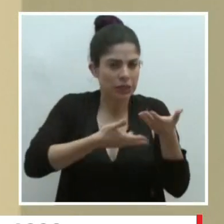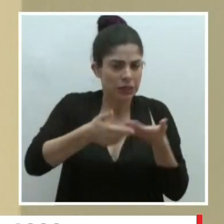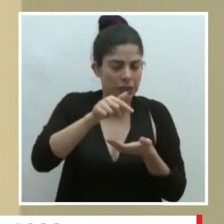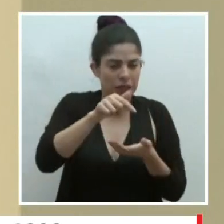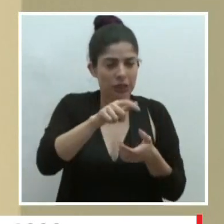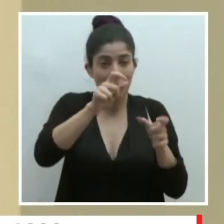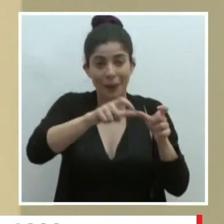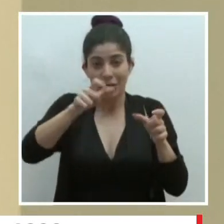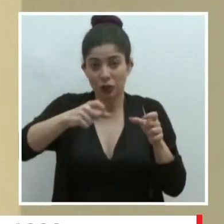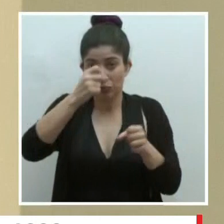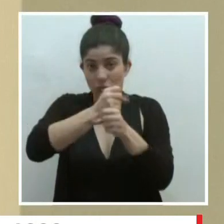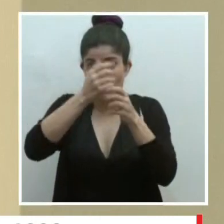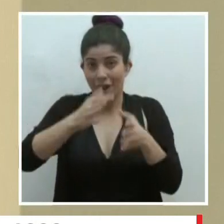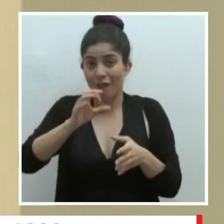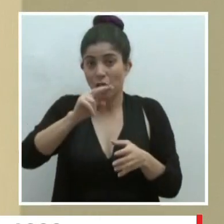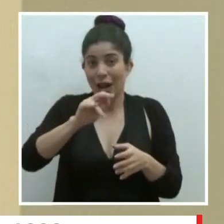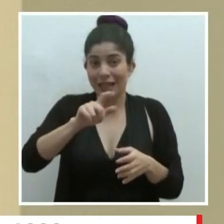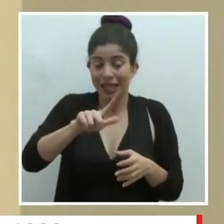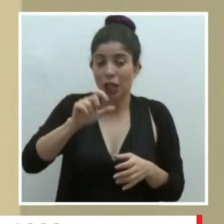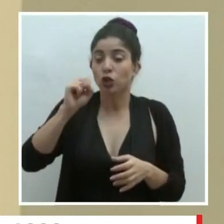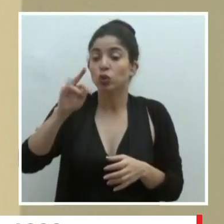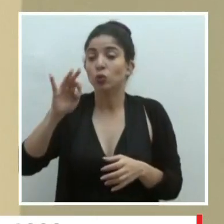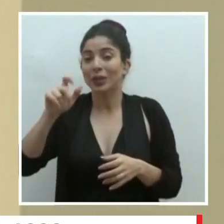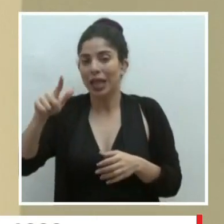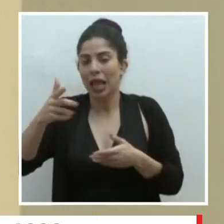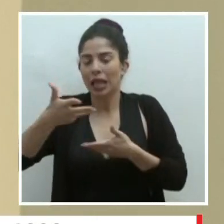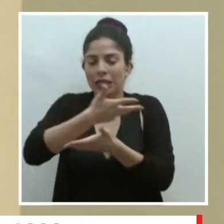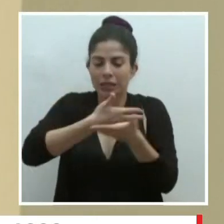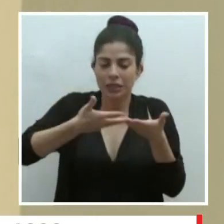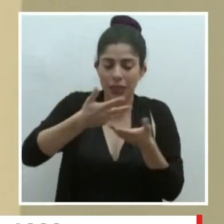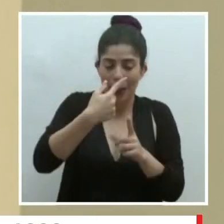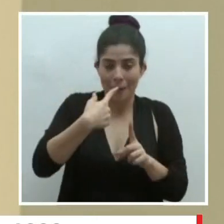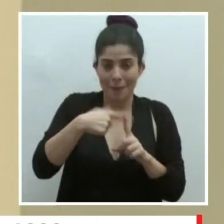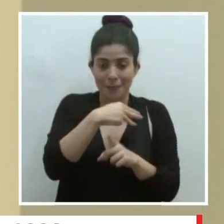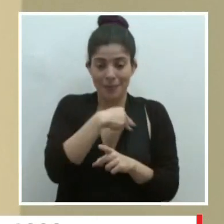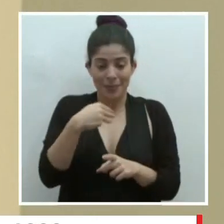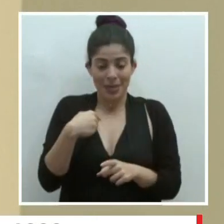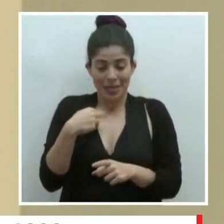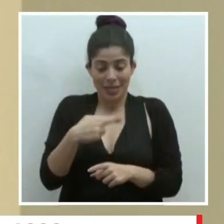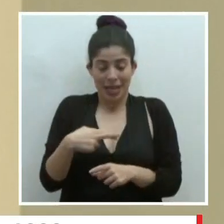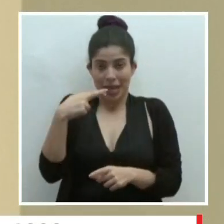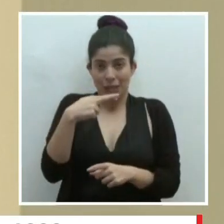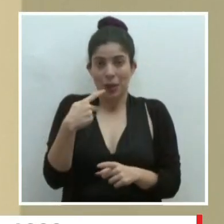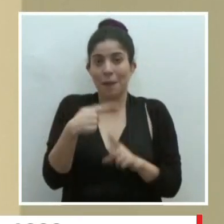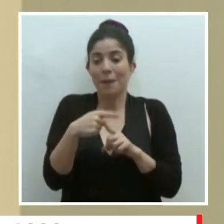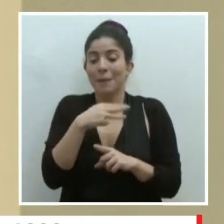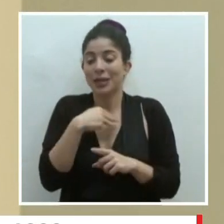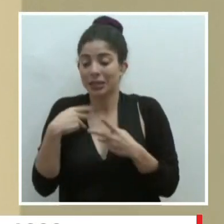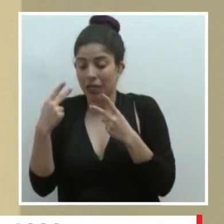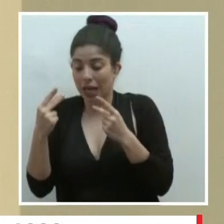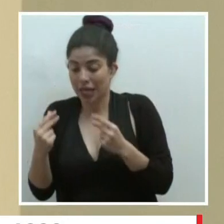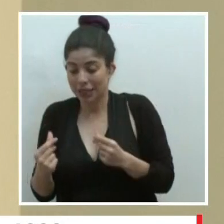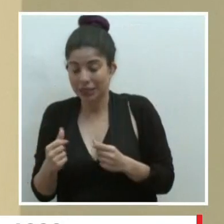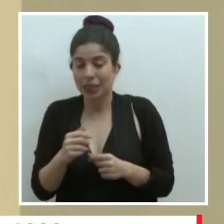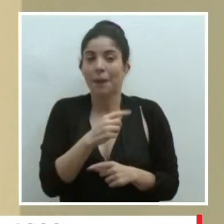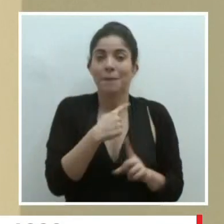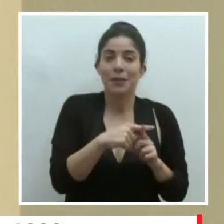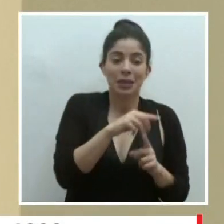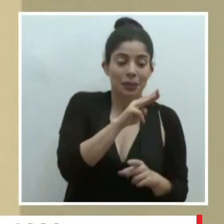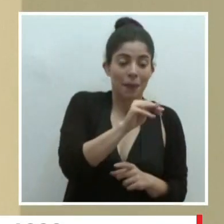los personeros de Fonatel, SUTEL, trabajando con la ministra rectora, también con Hacienda, Mideplan, para poder